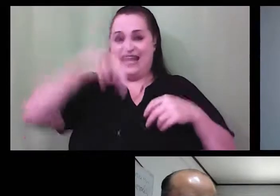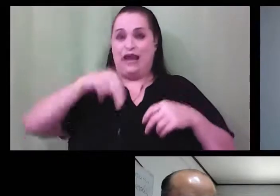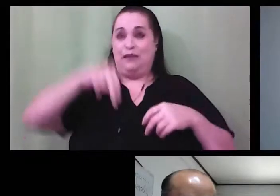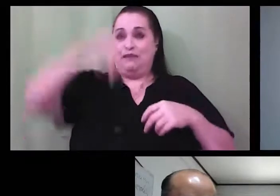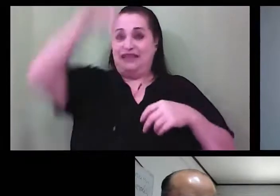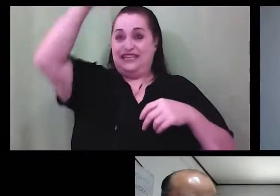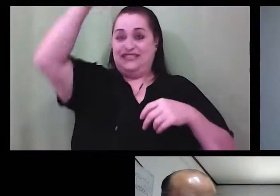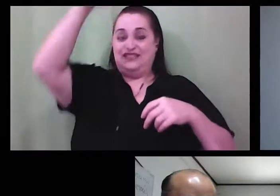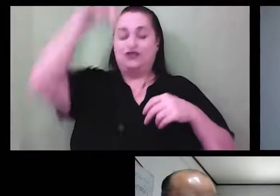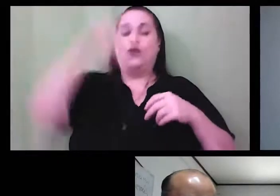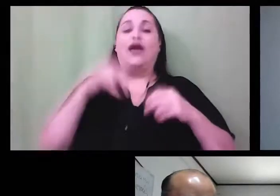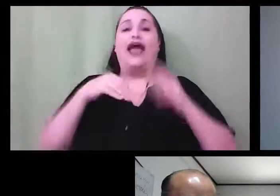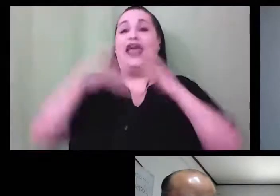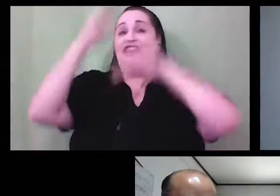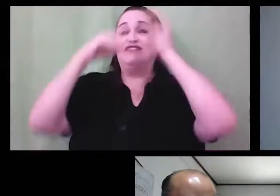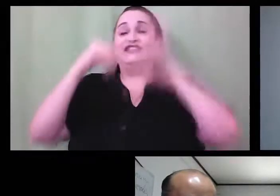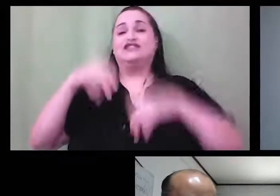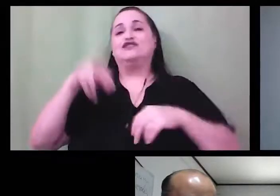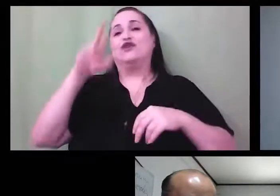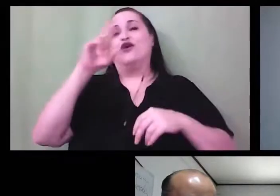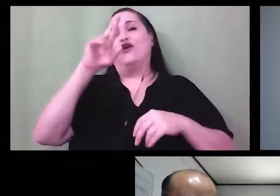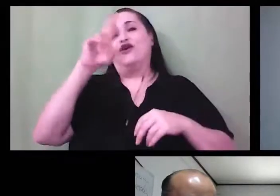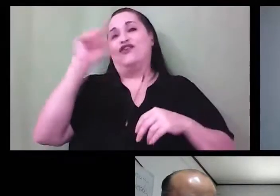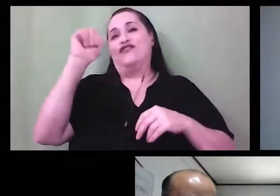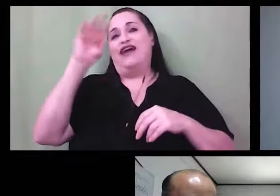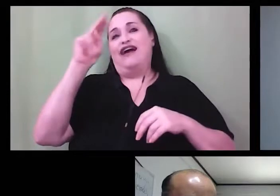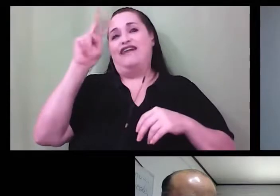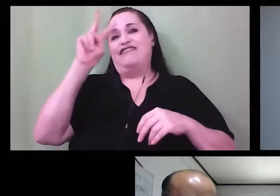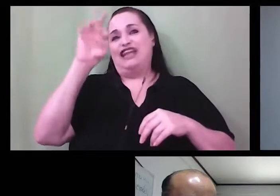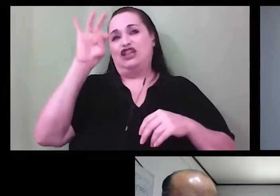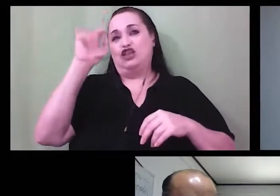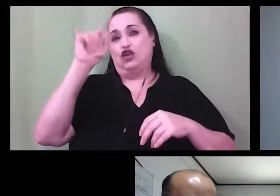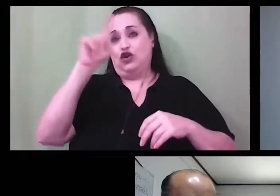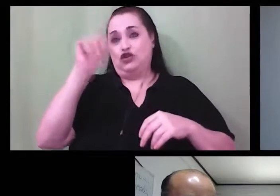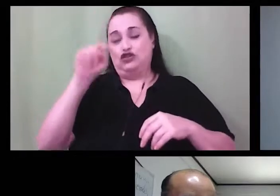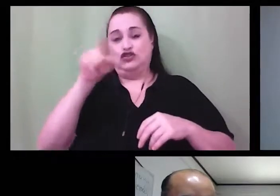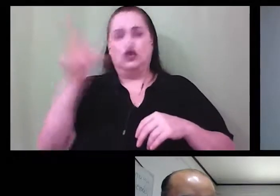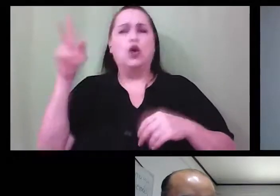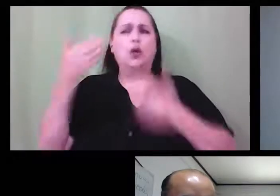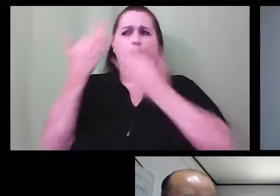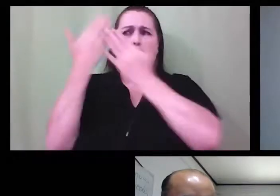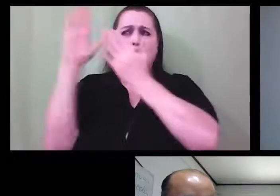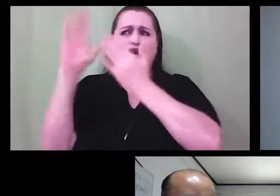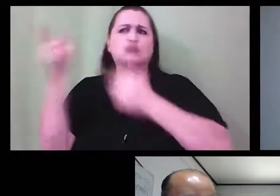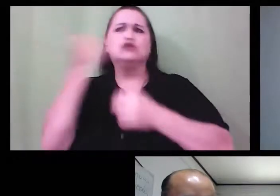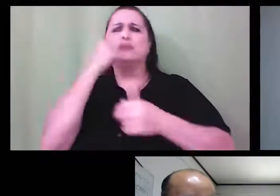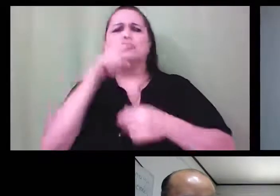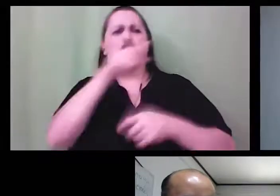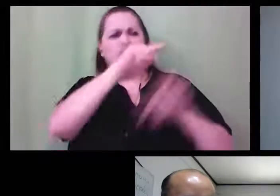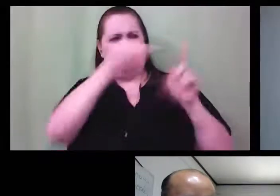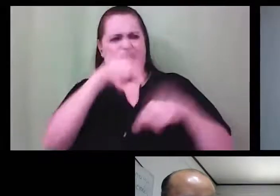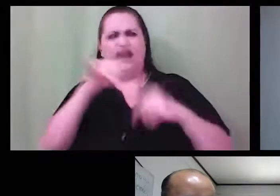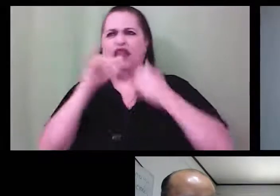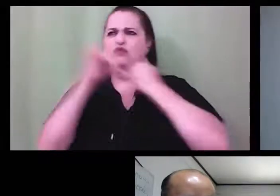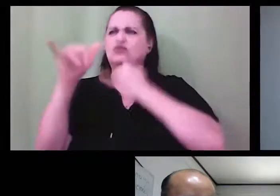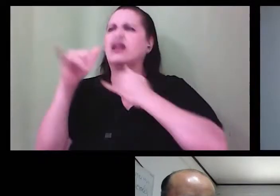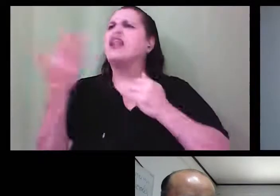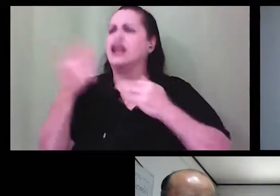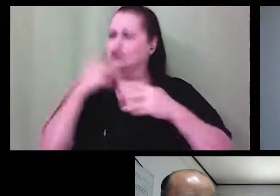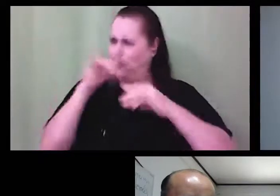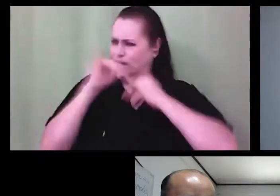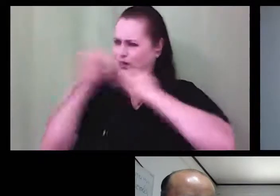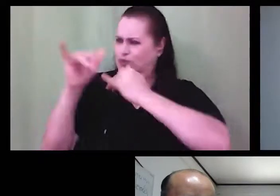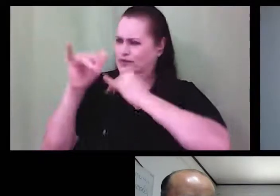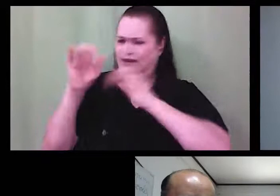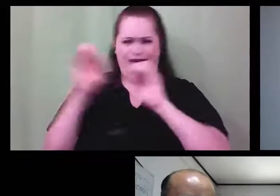edificio Reventos y en una puerta me dijo un muchacho, ¿usted a quién viene a denunciar? Y yo dije, yo no vengo a